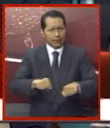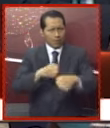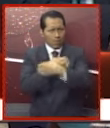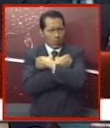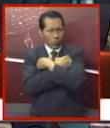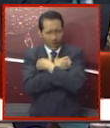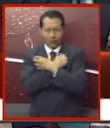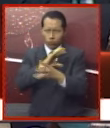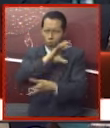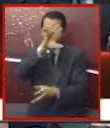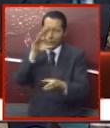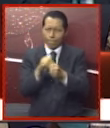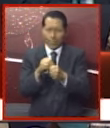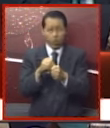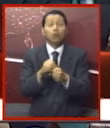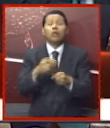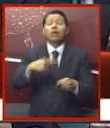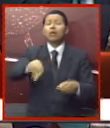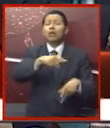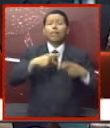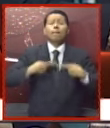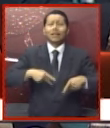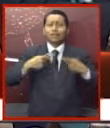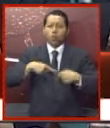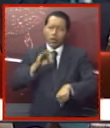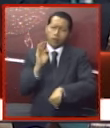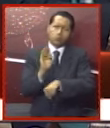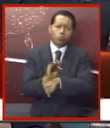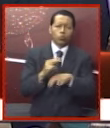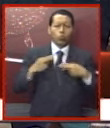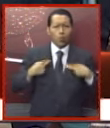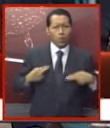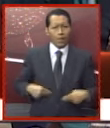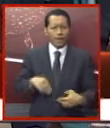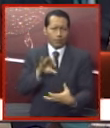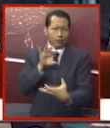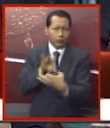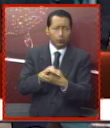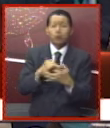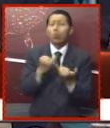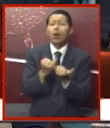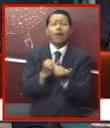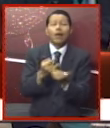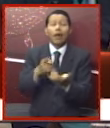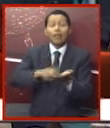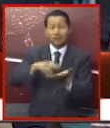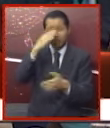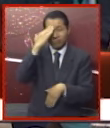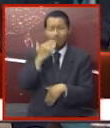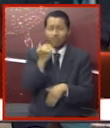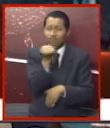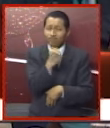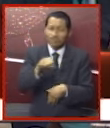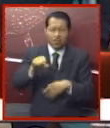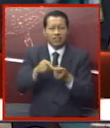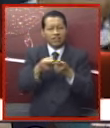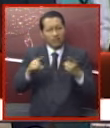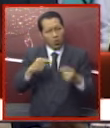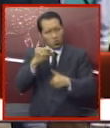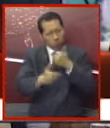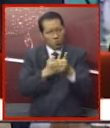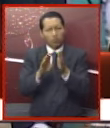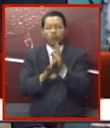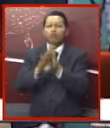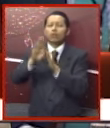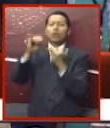que libere y humanice a la sociedad, pero que también desarrolle todas sus potencialidades. Exigimos un Estado de Derecho,